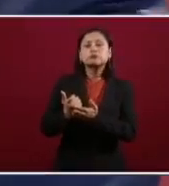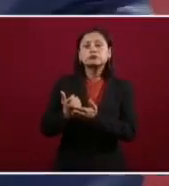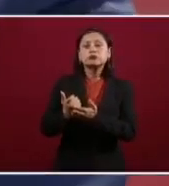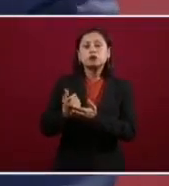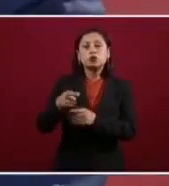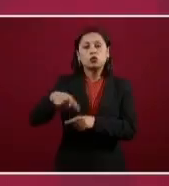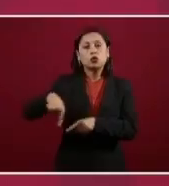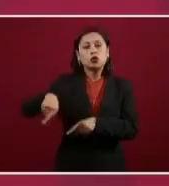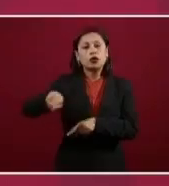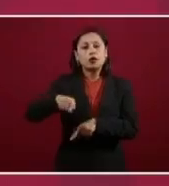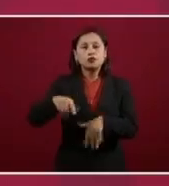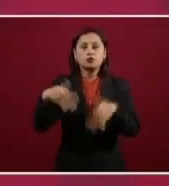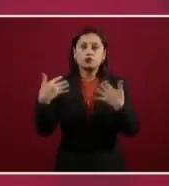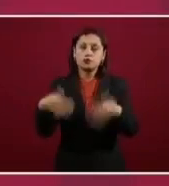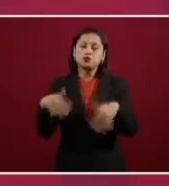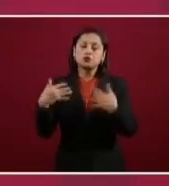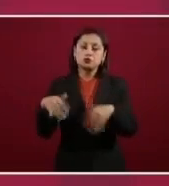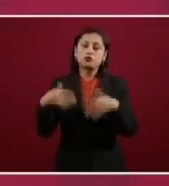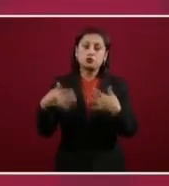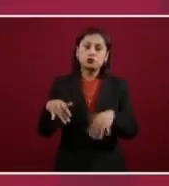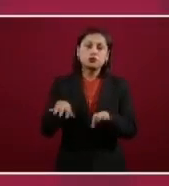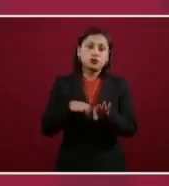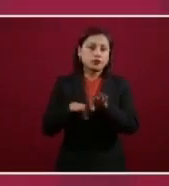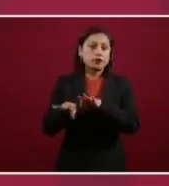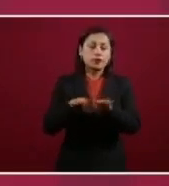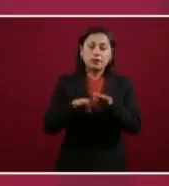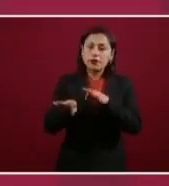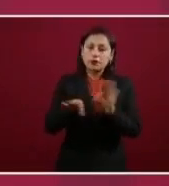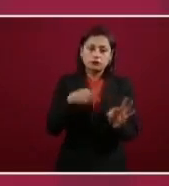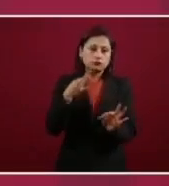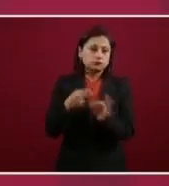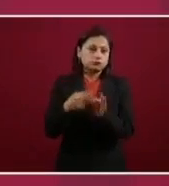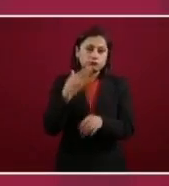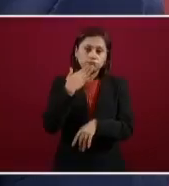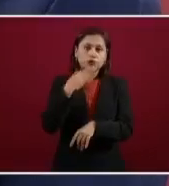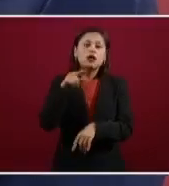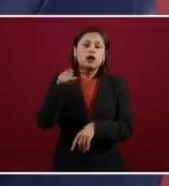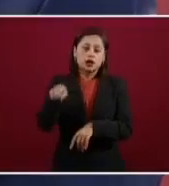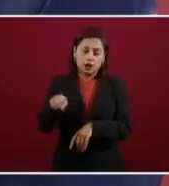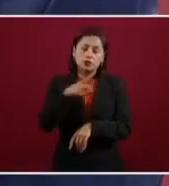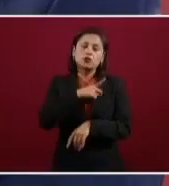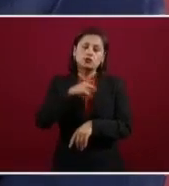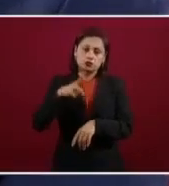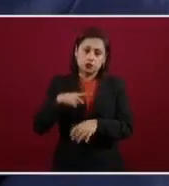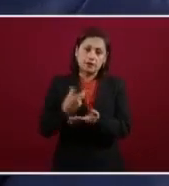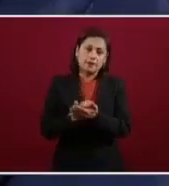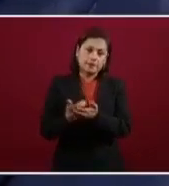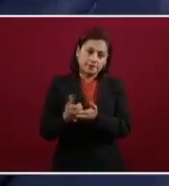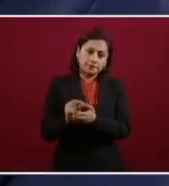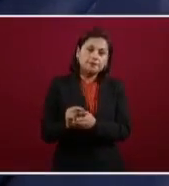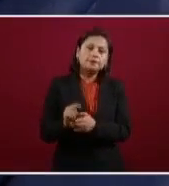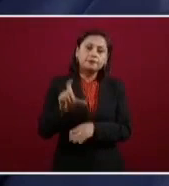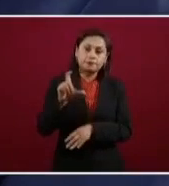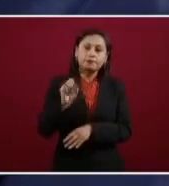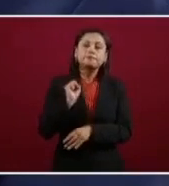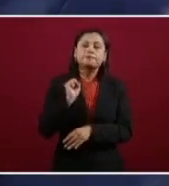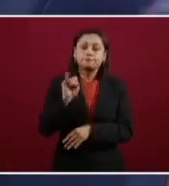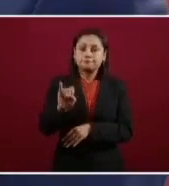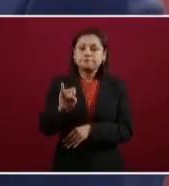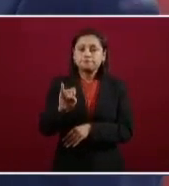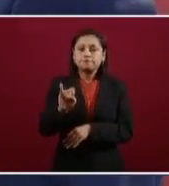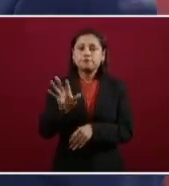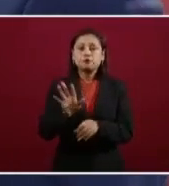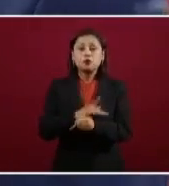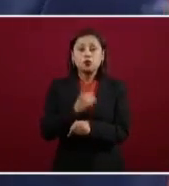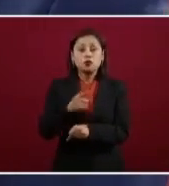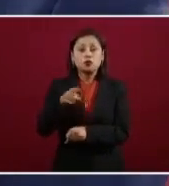decir merecen un incremento por qué se han portado